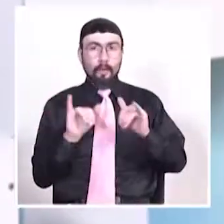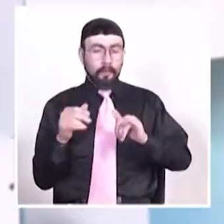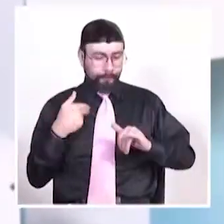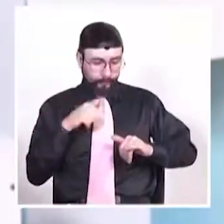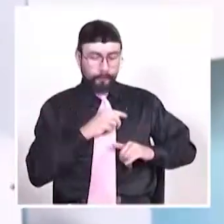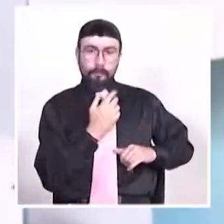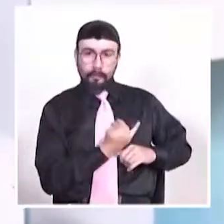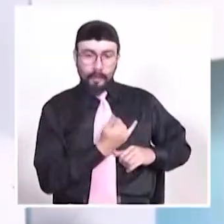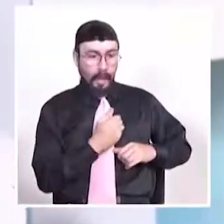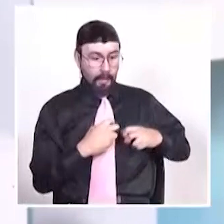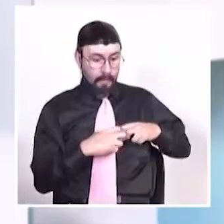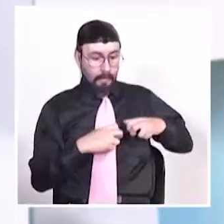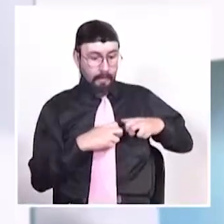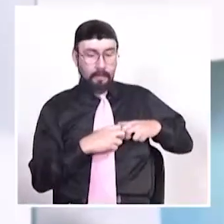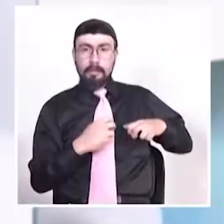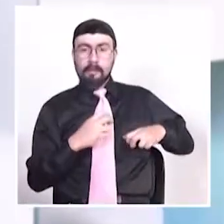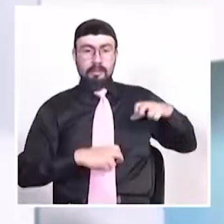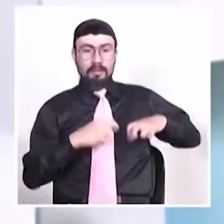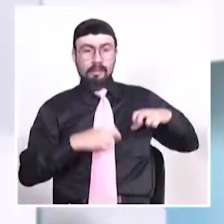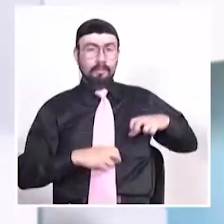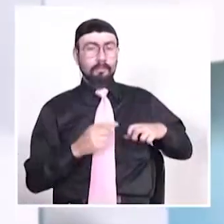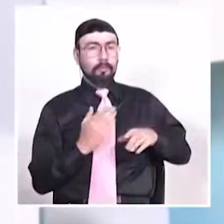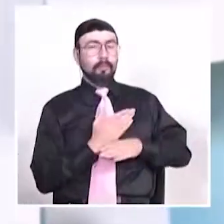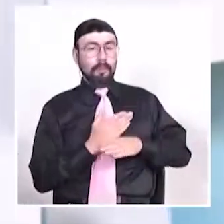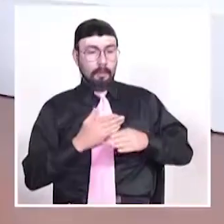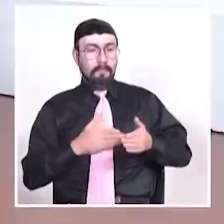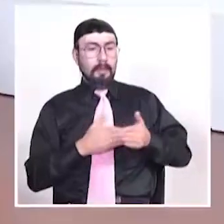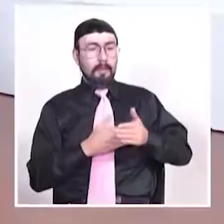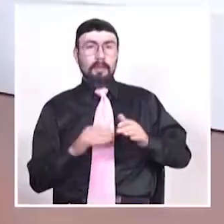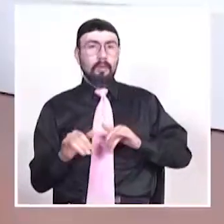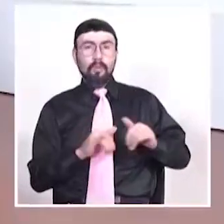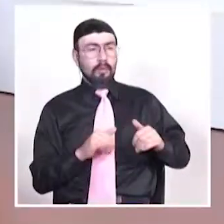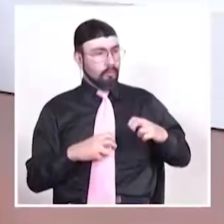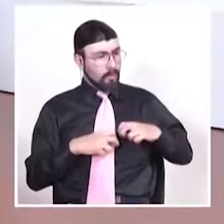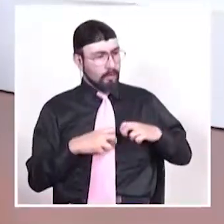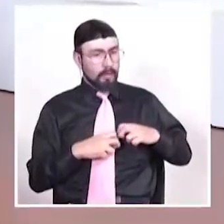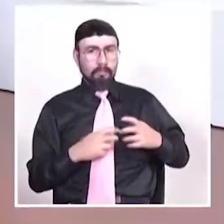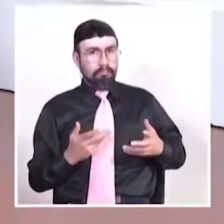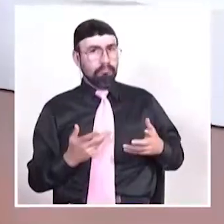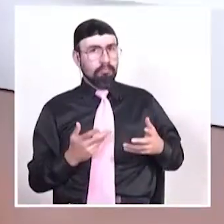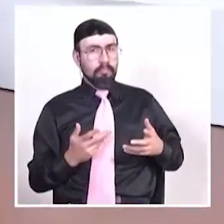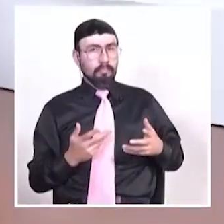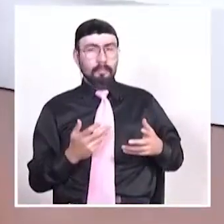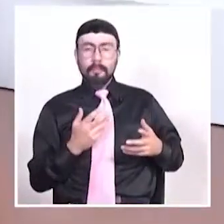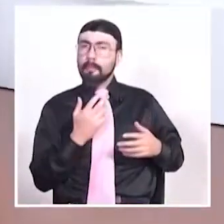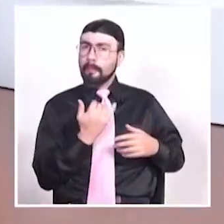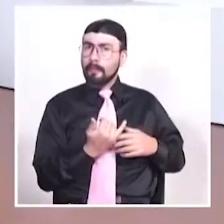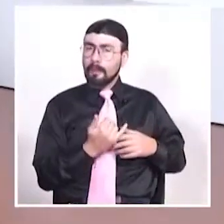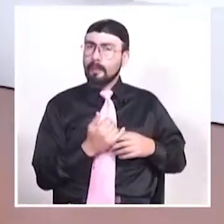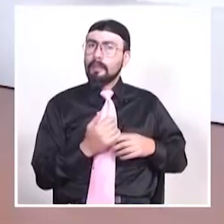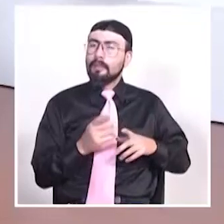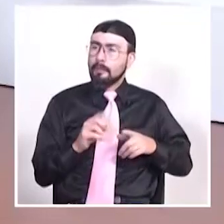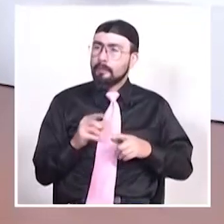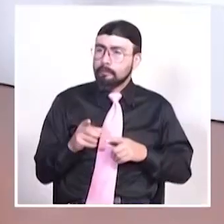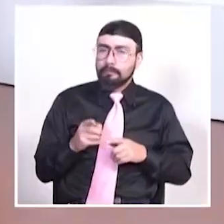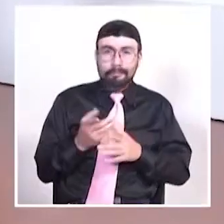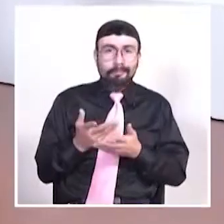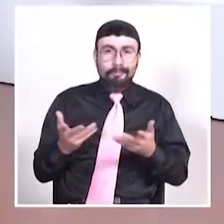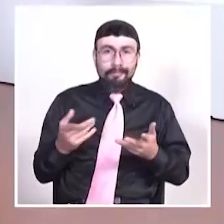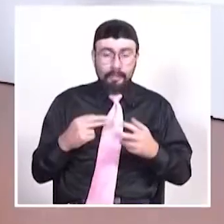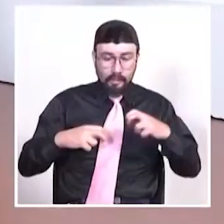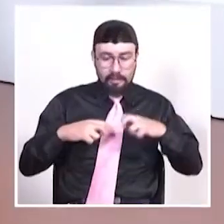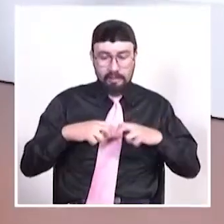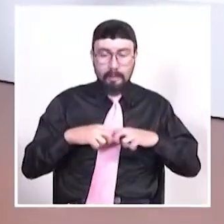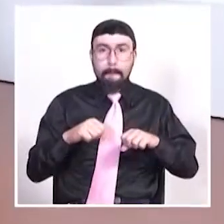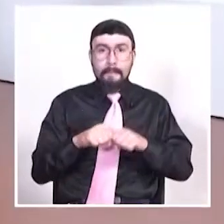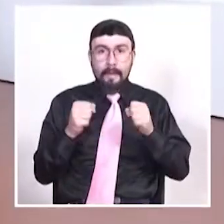nosotros una señal de alarma. En esos bloqueos puede haber... Cuando tiene un corto. O cuando tiene un corto también, que esa es otra de las cosas que puede